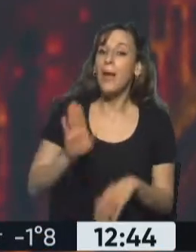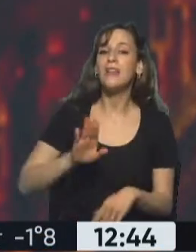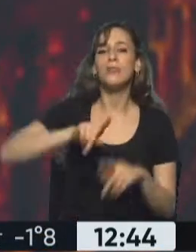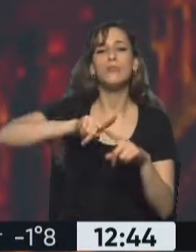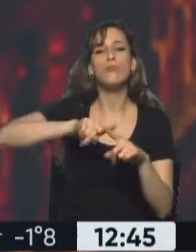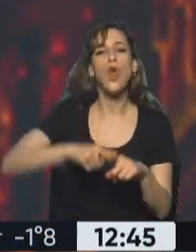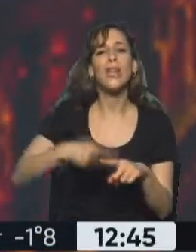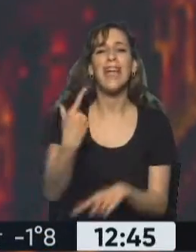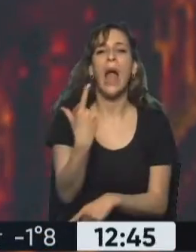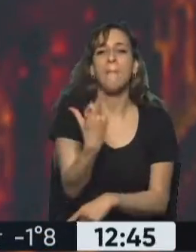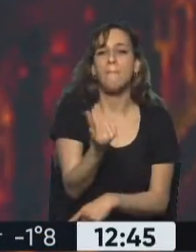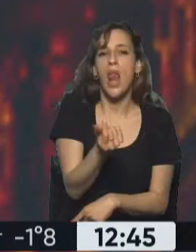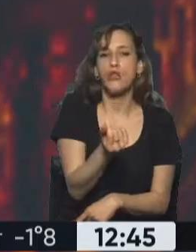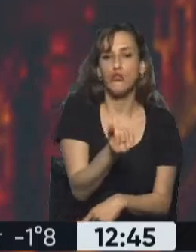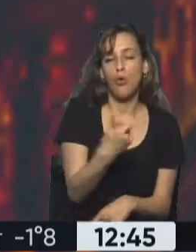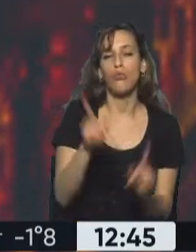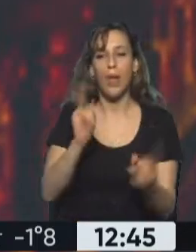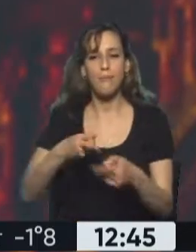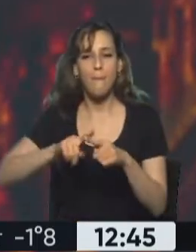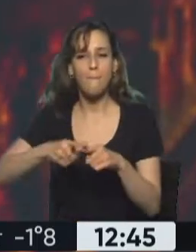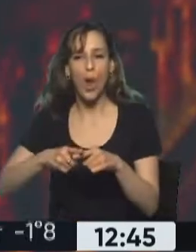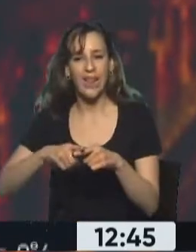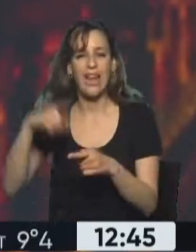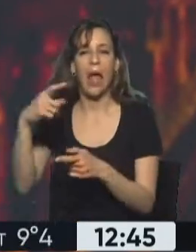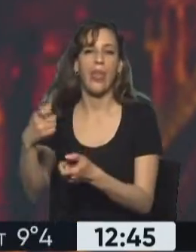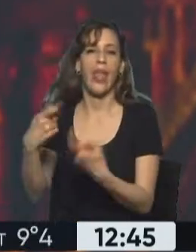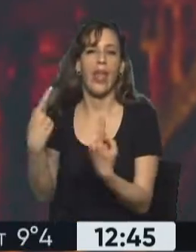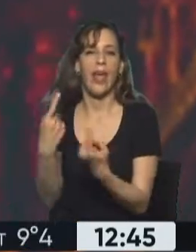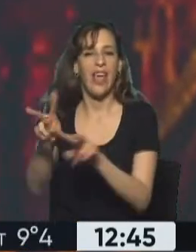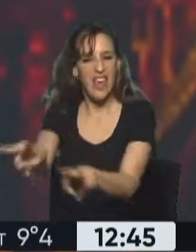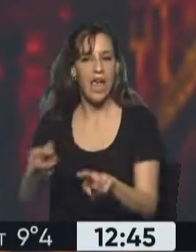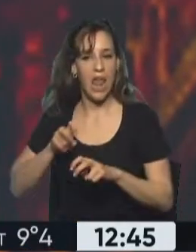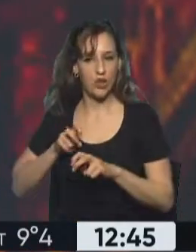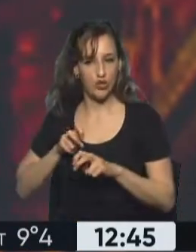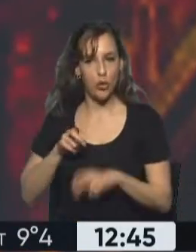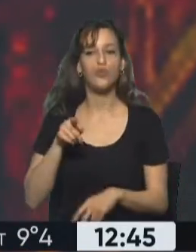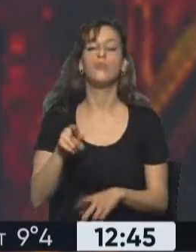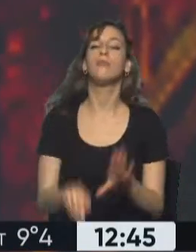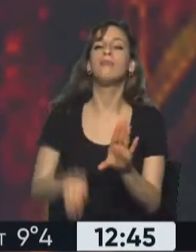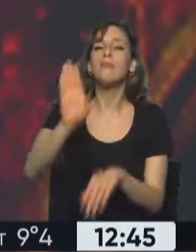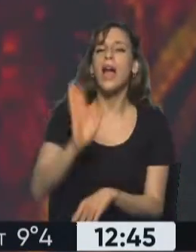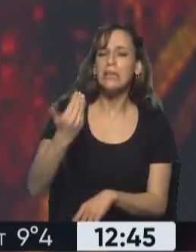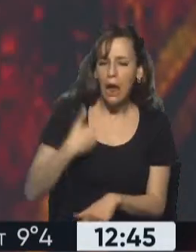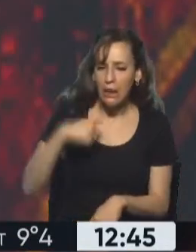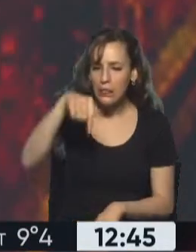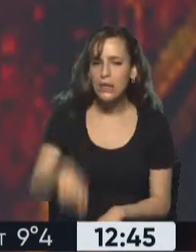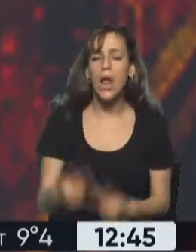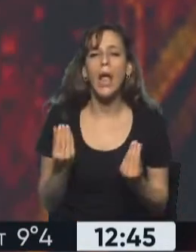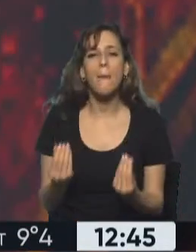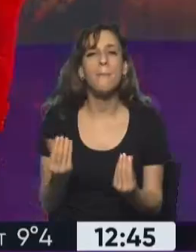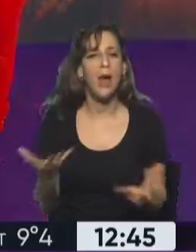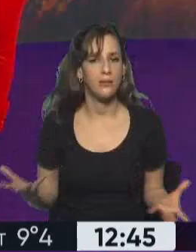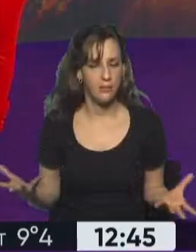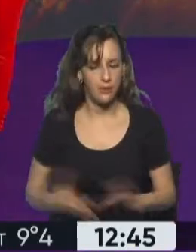y de ingresos, ¿no? El famoso conflicto distributivo en relación a qué pasa en la Argentina con la puja